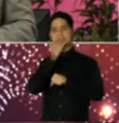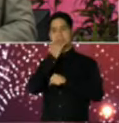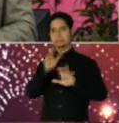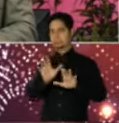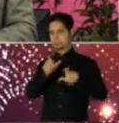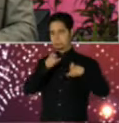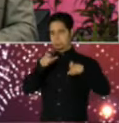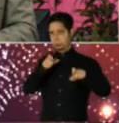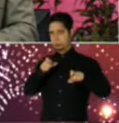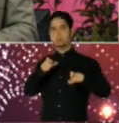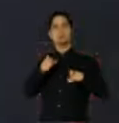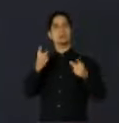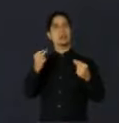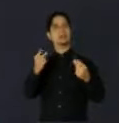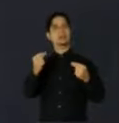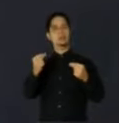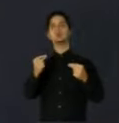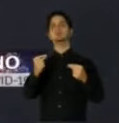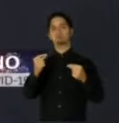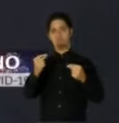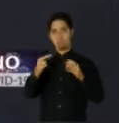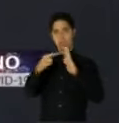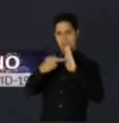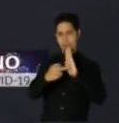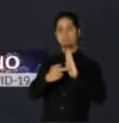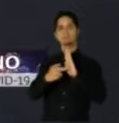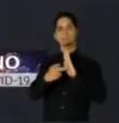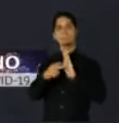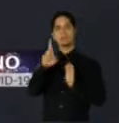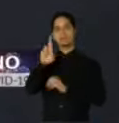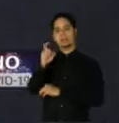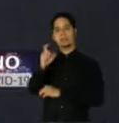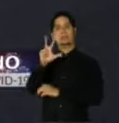medicamentos, típicamente regulan esto una receta de 30 días y sí se pueden dar